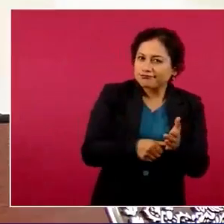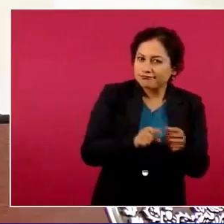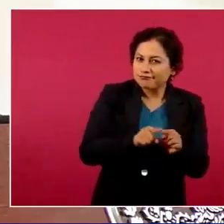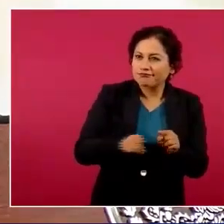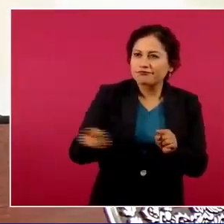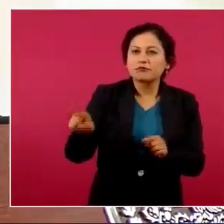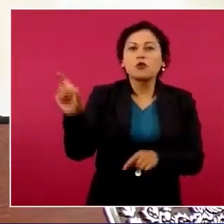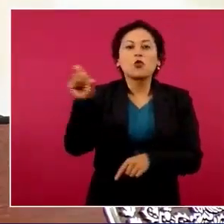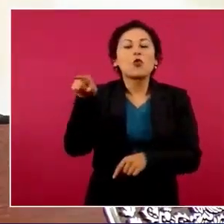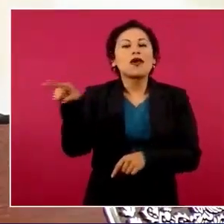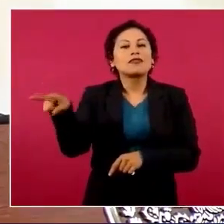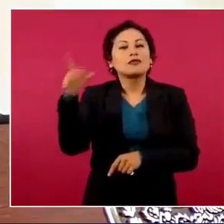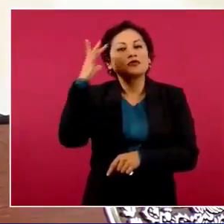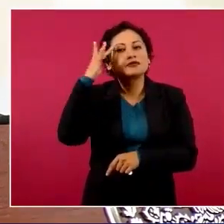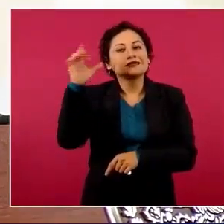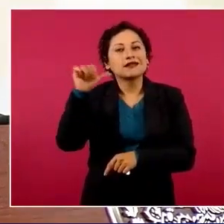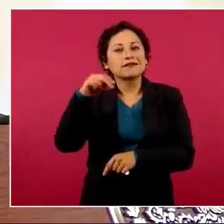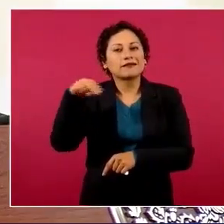había